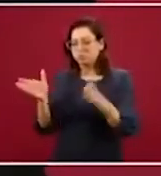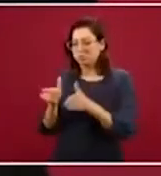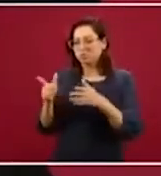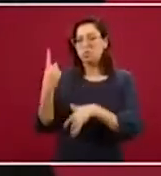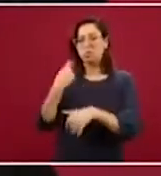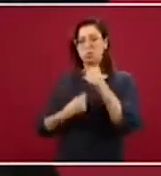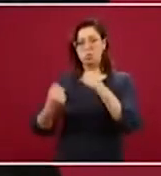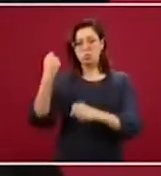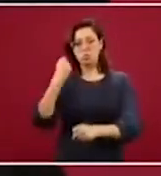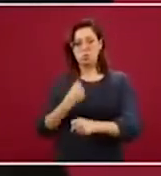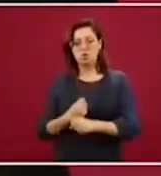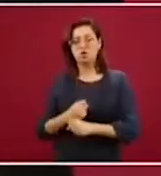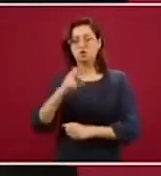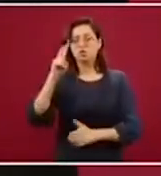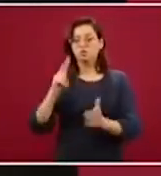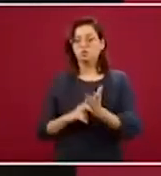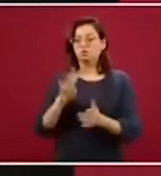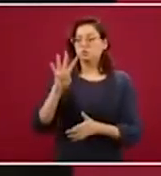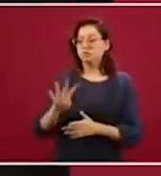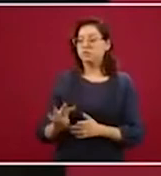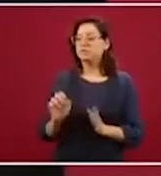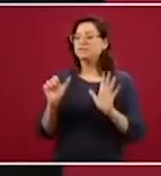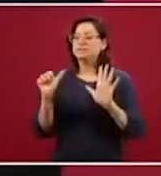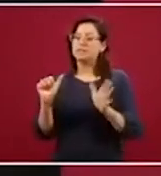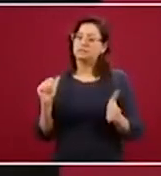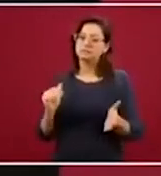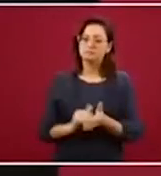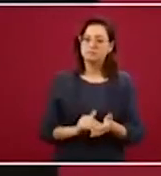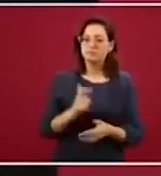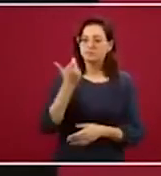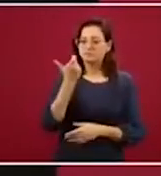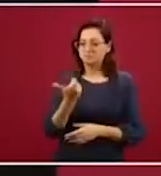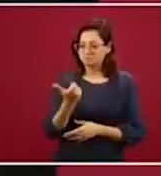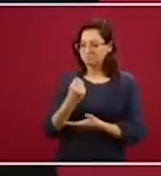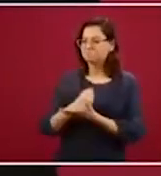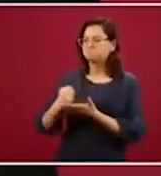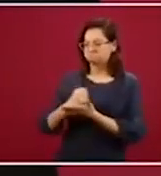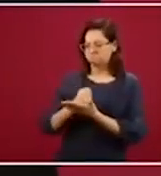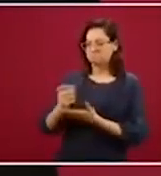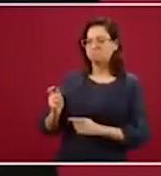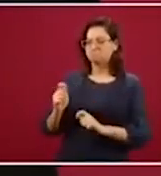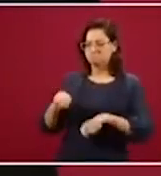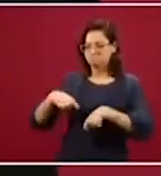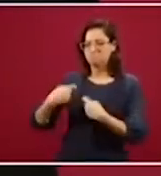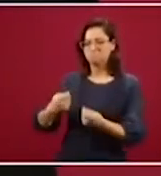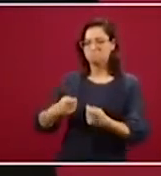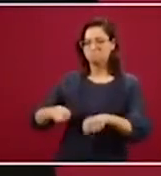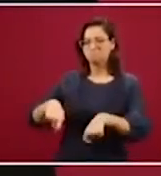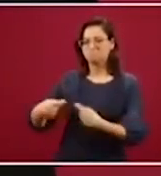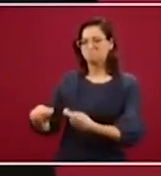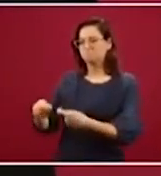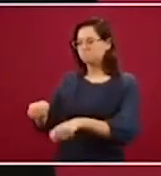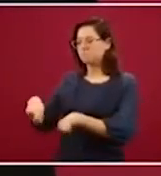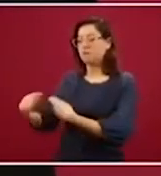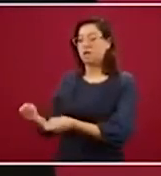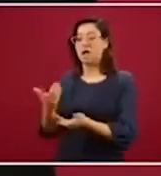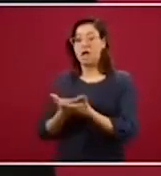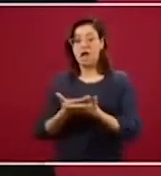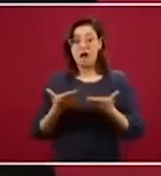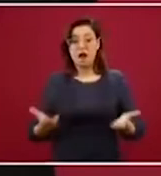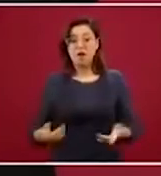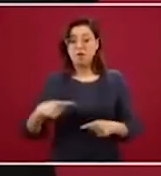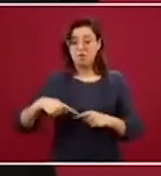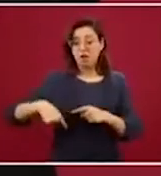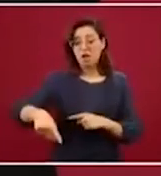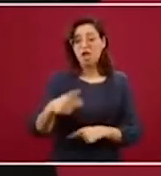pasado, 2019, de 6,000 pesos y hoy estamos en este 2020 ya en condiciones